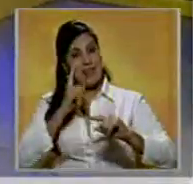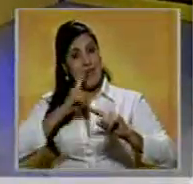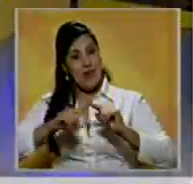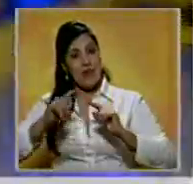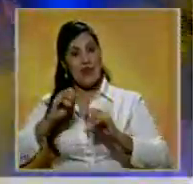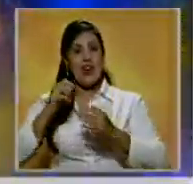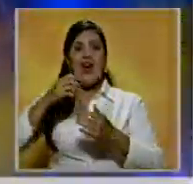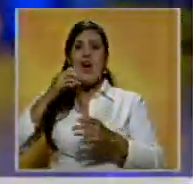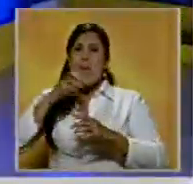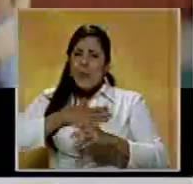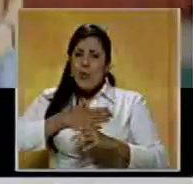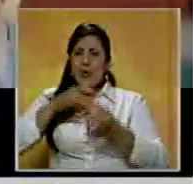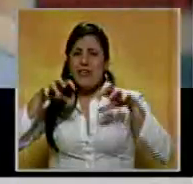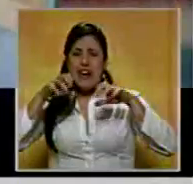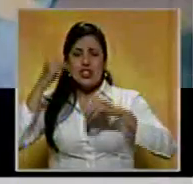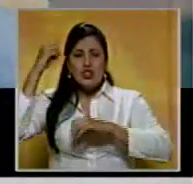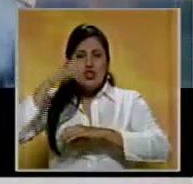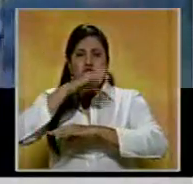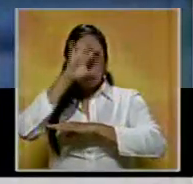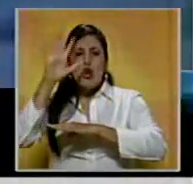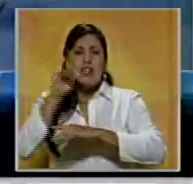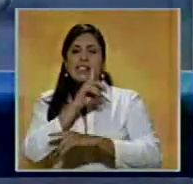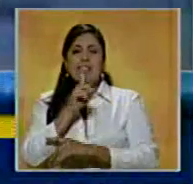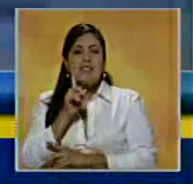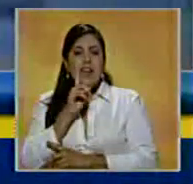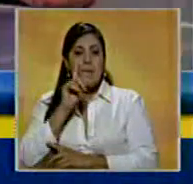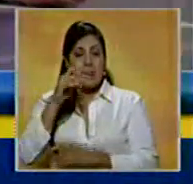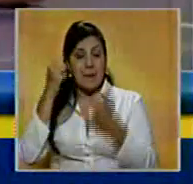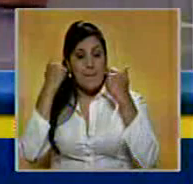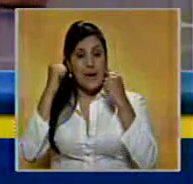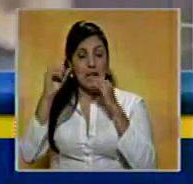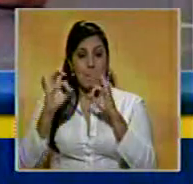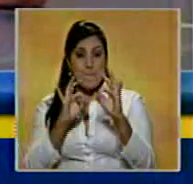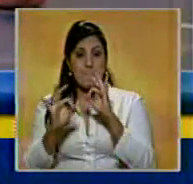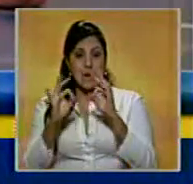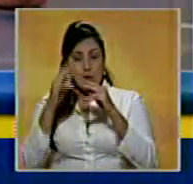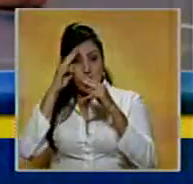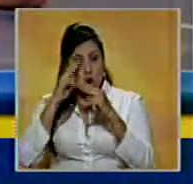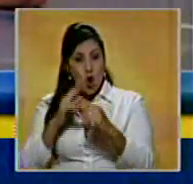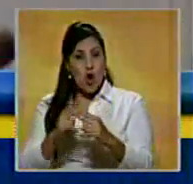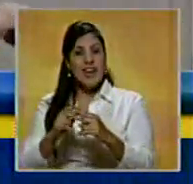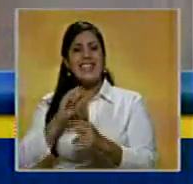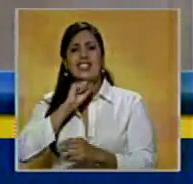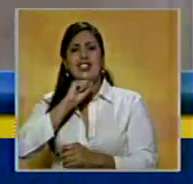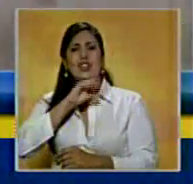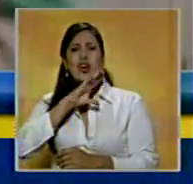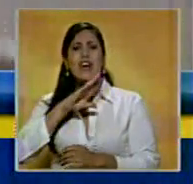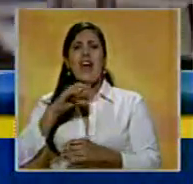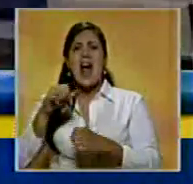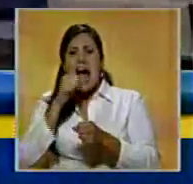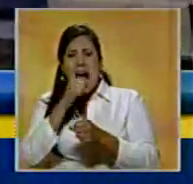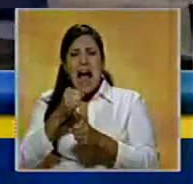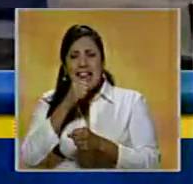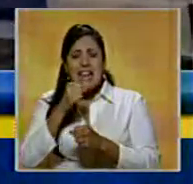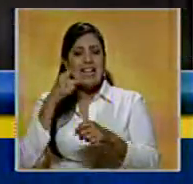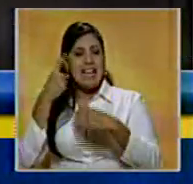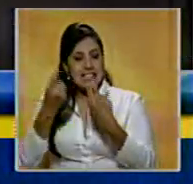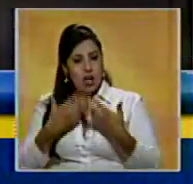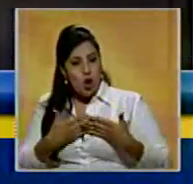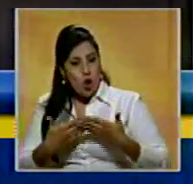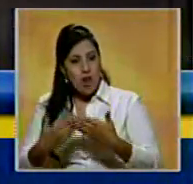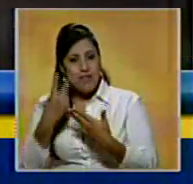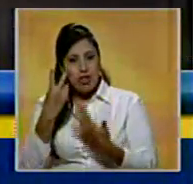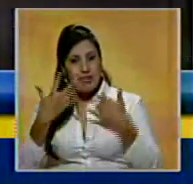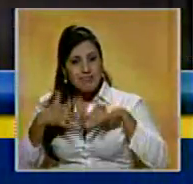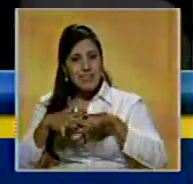Circo del Sol. La compañía canadiense prepara un espectáculo de tributo a Soda Stereo con la colaboración de dos de los integrantes